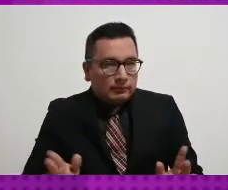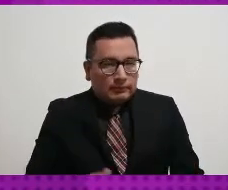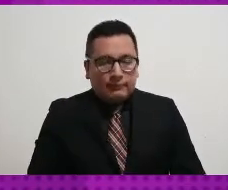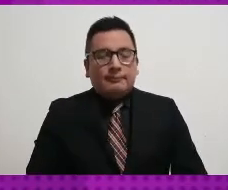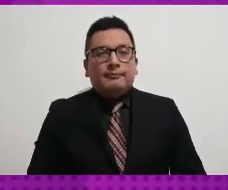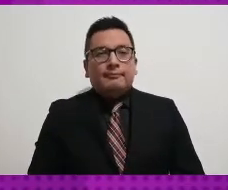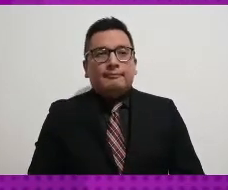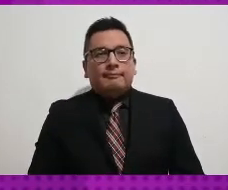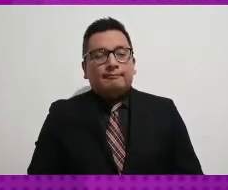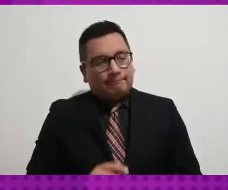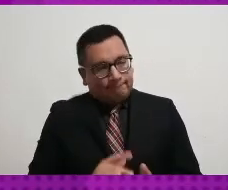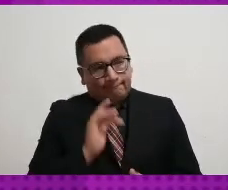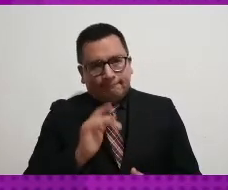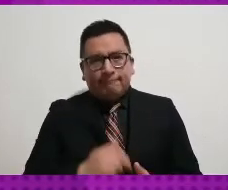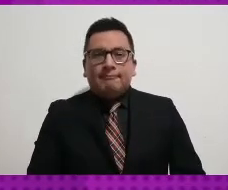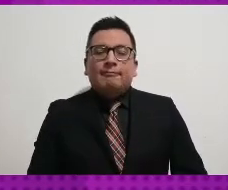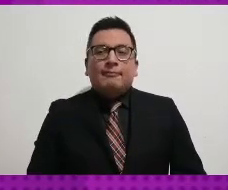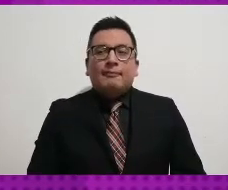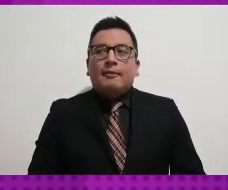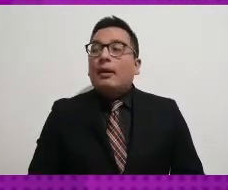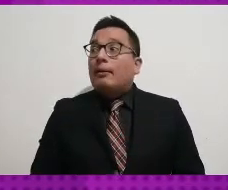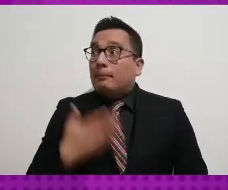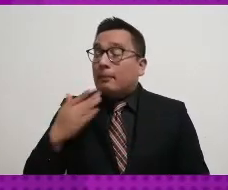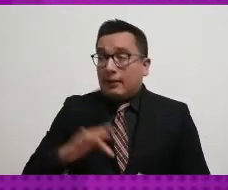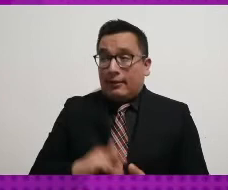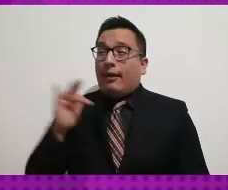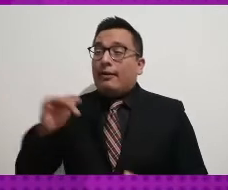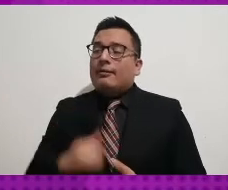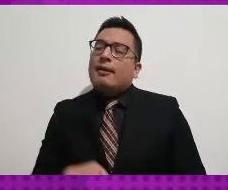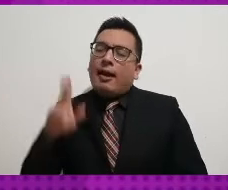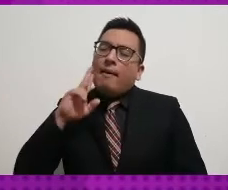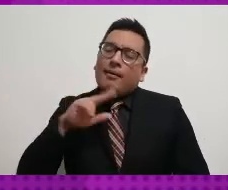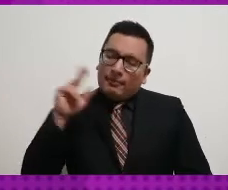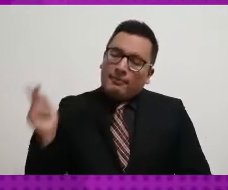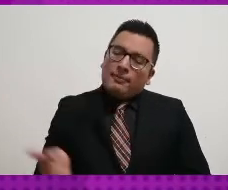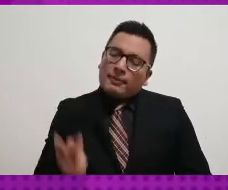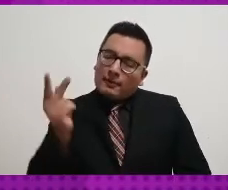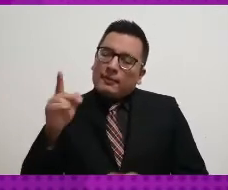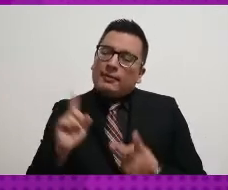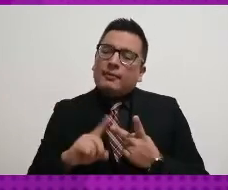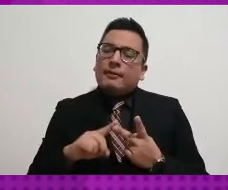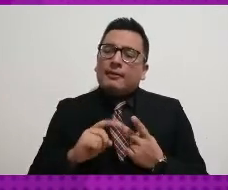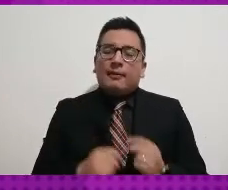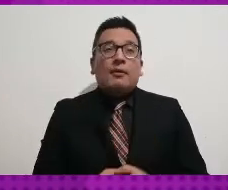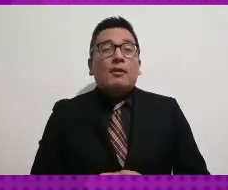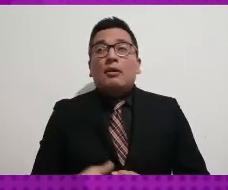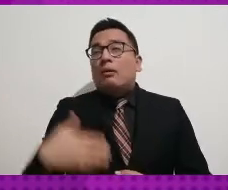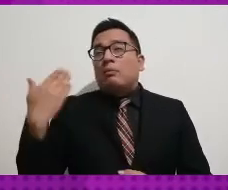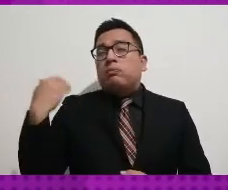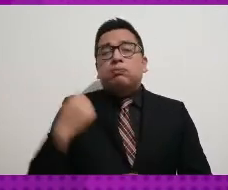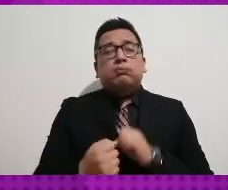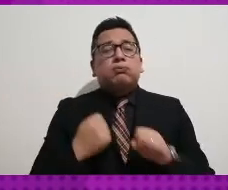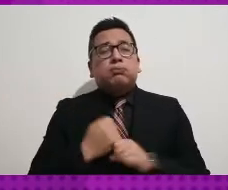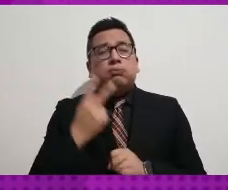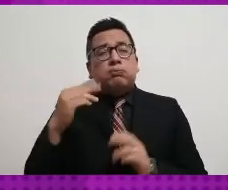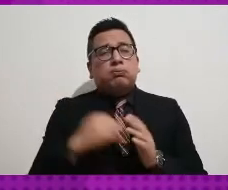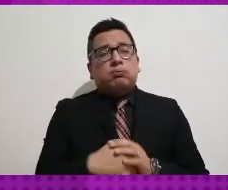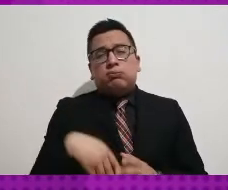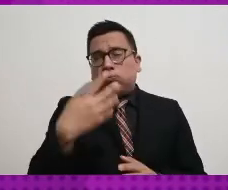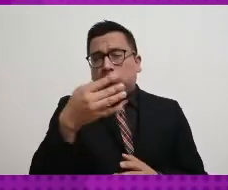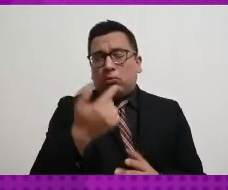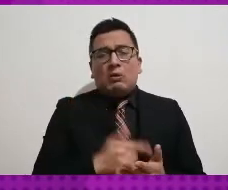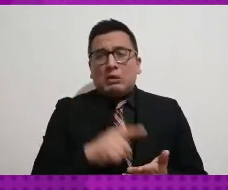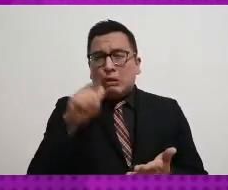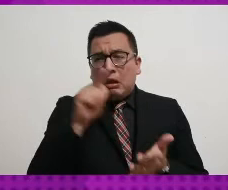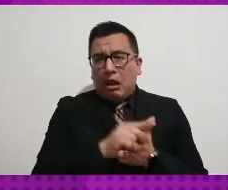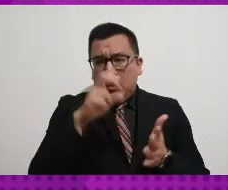Gracias, comisionado presidente. A ver, otra pregunta en el mismo sentido. Bueno, a partir de la reforma electoral de 2014,